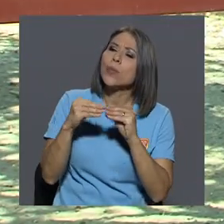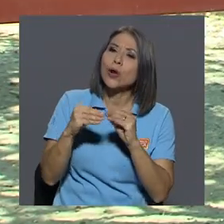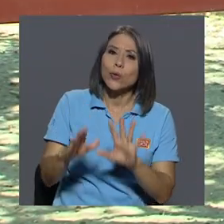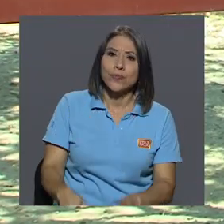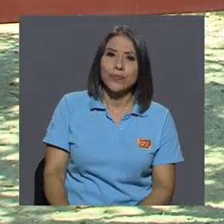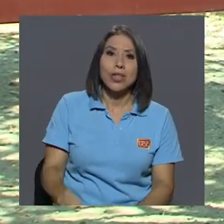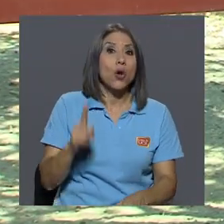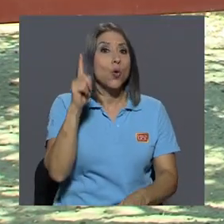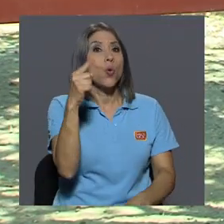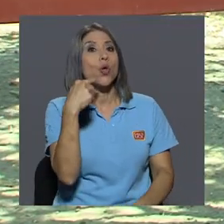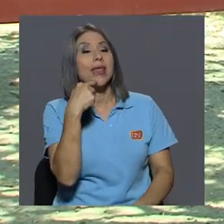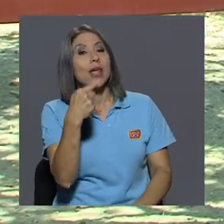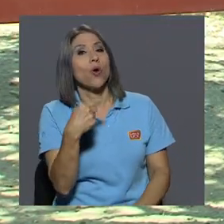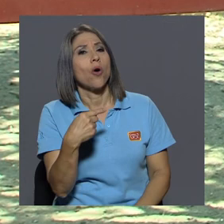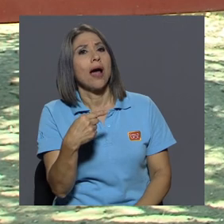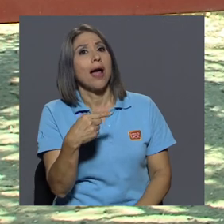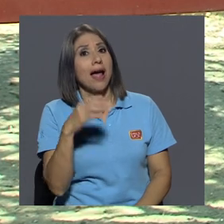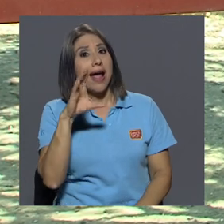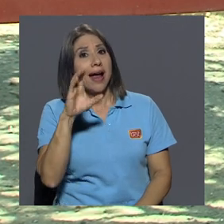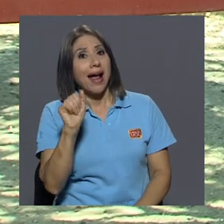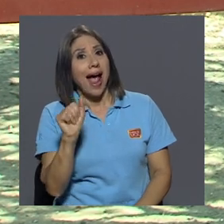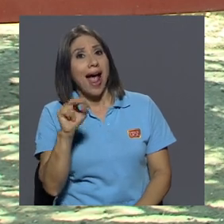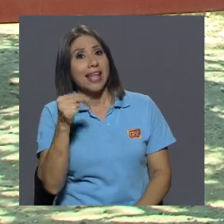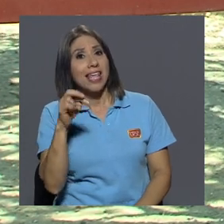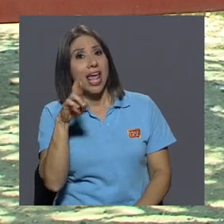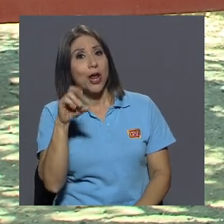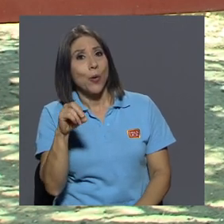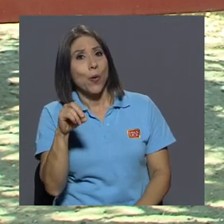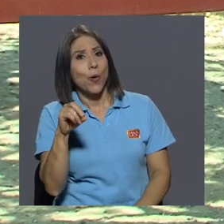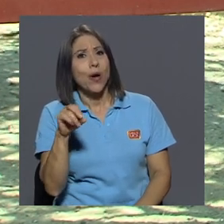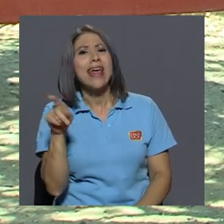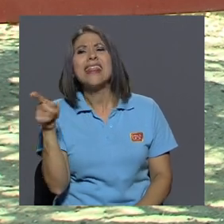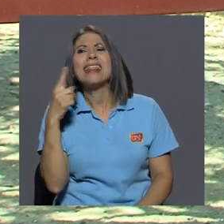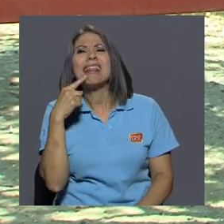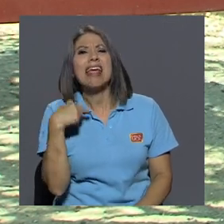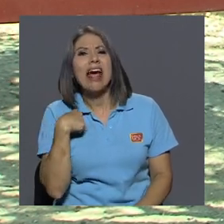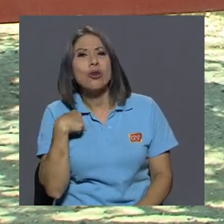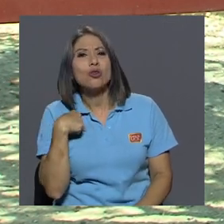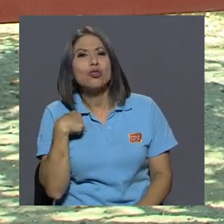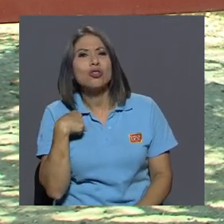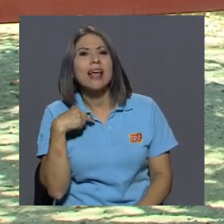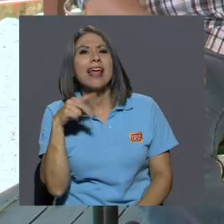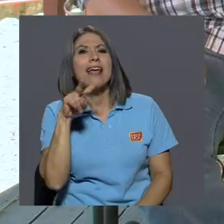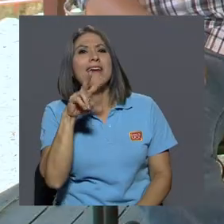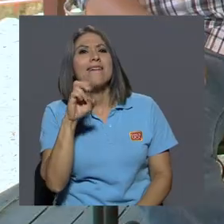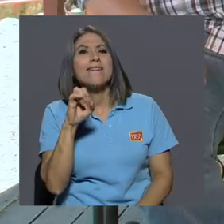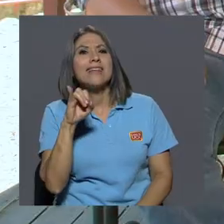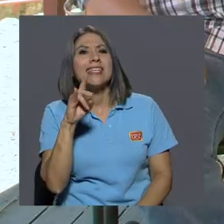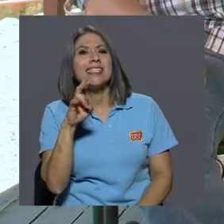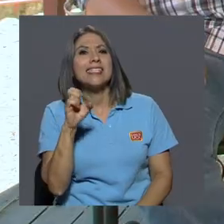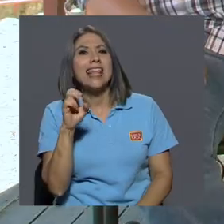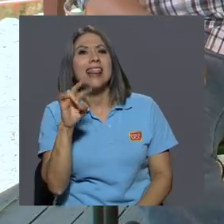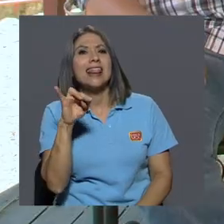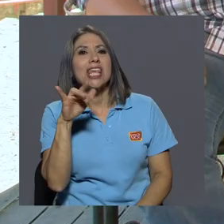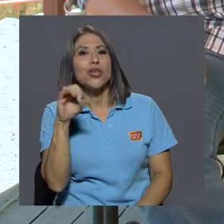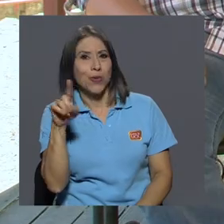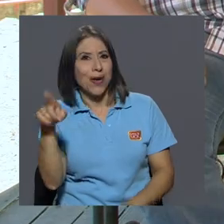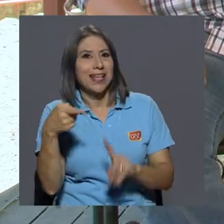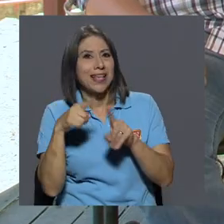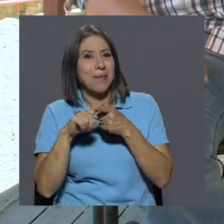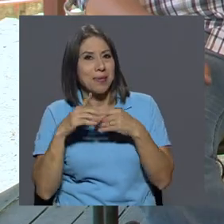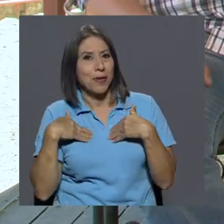Entonces uno de ellos dijo, Cañero, díganos, Vicente, Vicentillo es el hijo, ese es mi amigo.